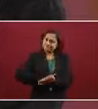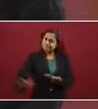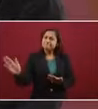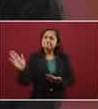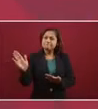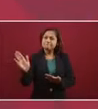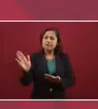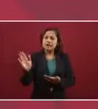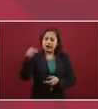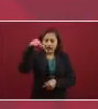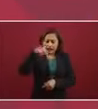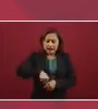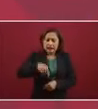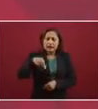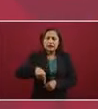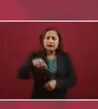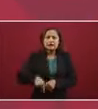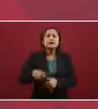desarrollo.